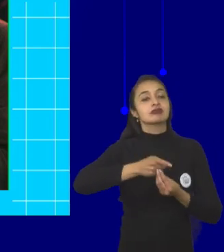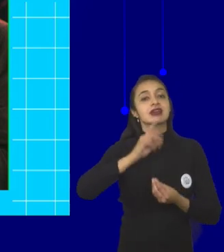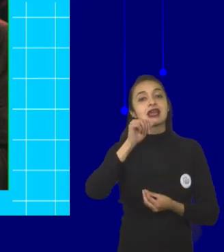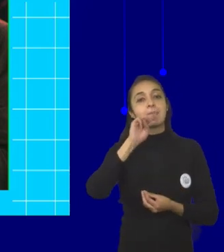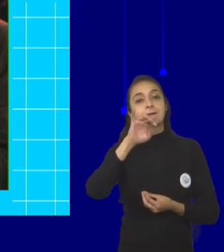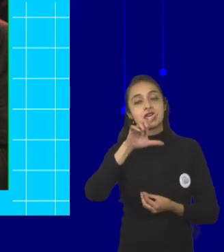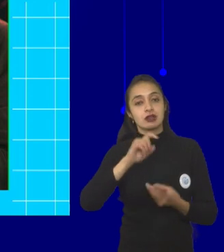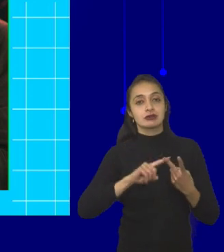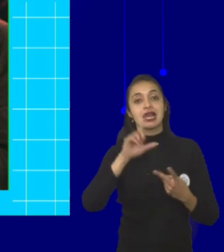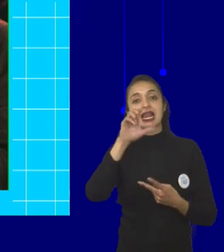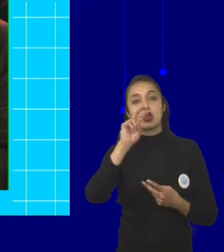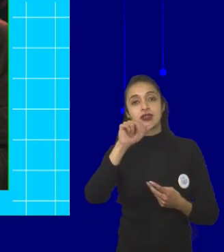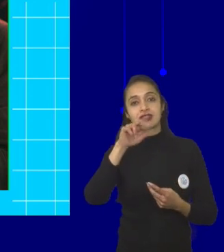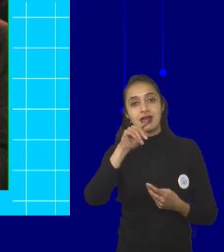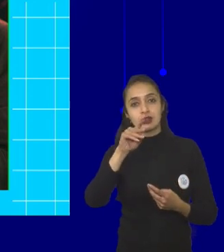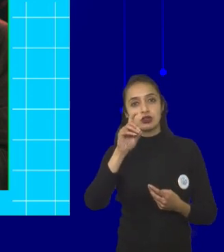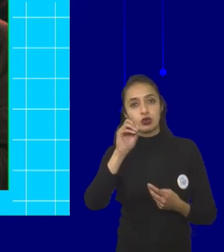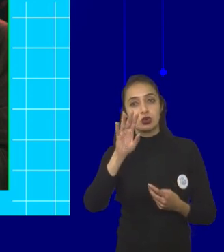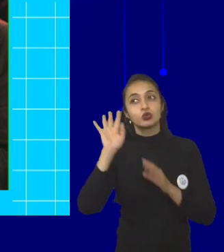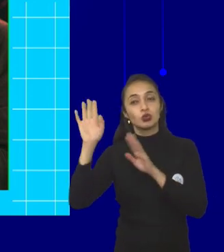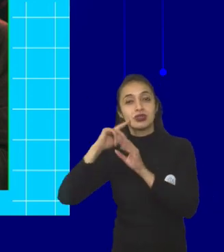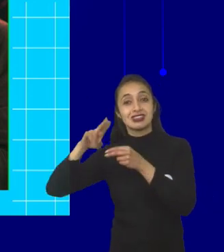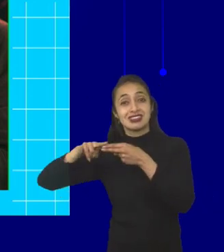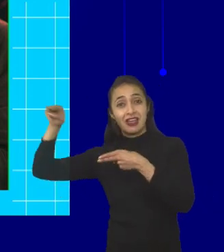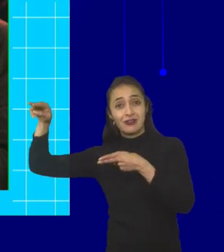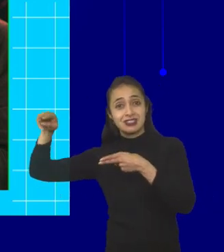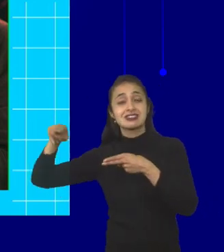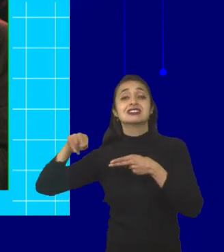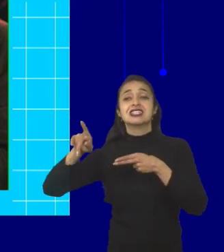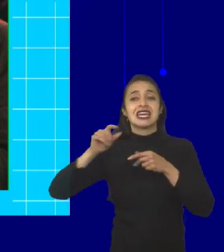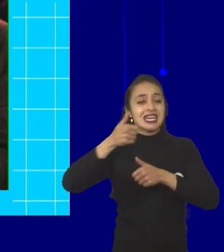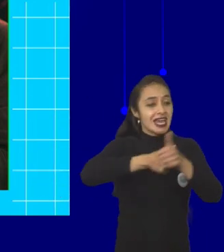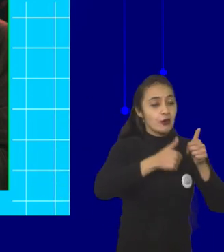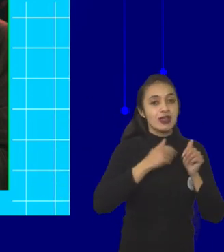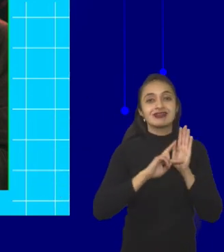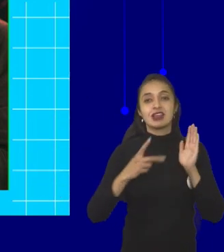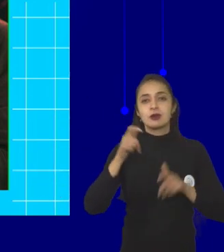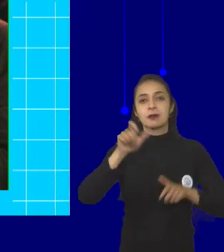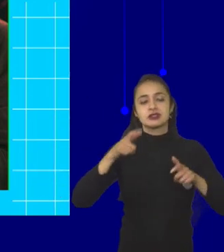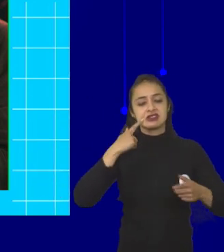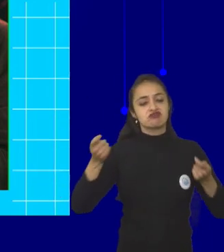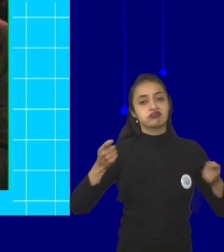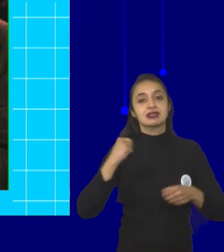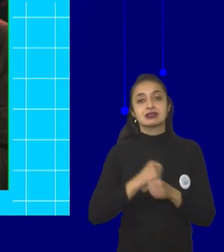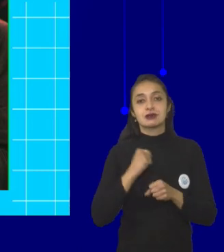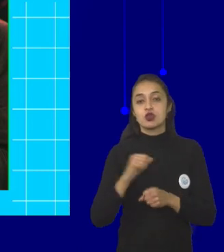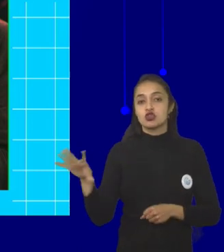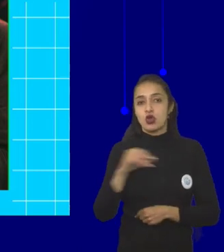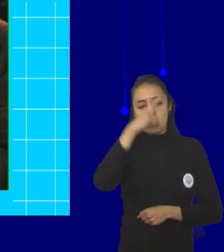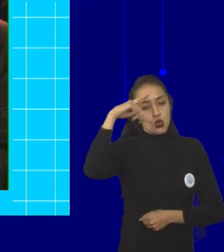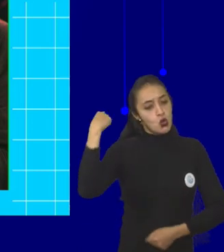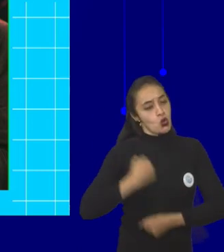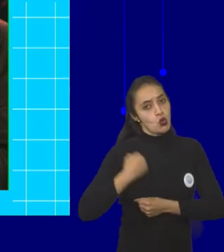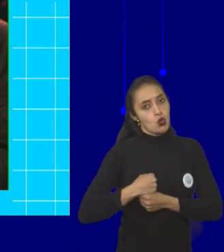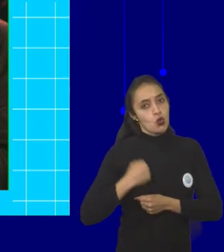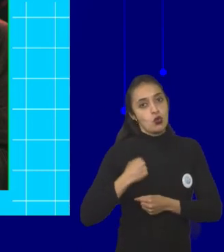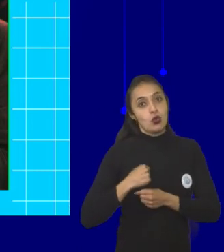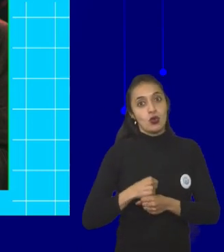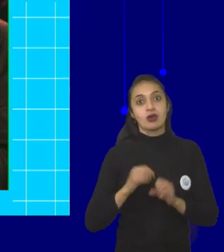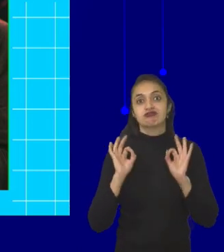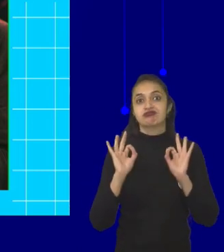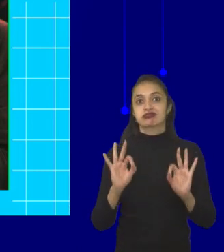de Leonardo Padrón, de la gente del equipo de Netflix, de cada uno de los técnicos que la dio toda, porque además nosotros tuvimos la